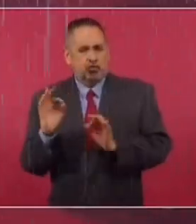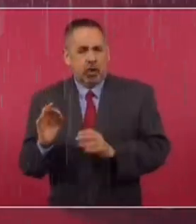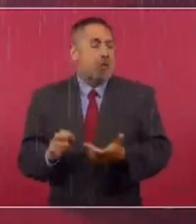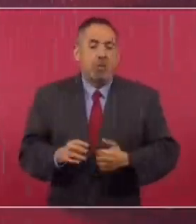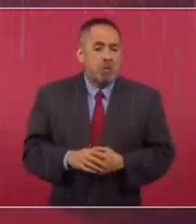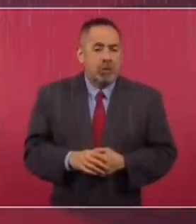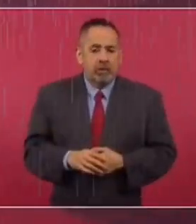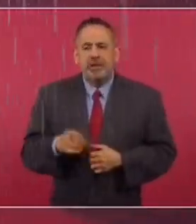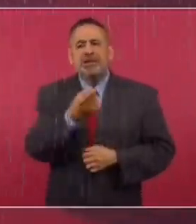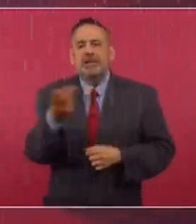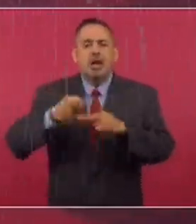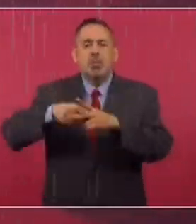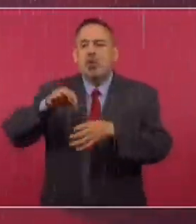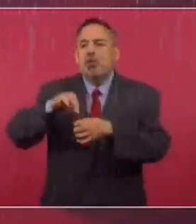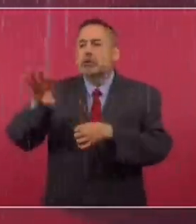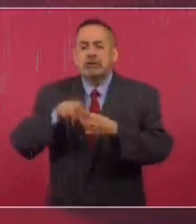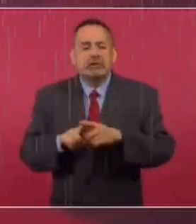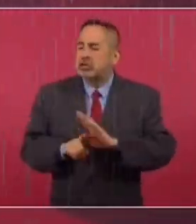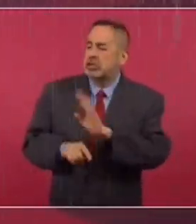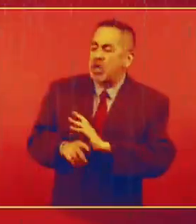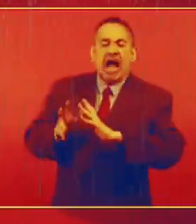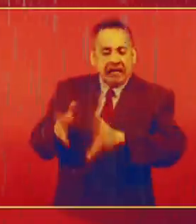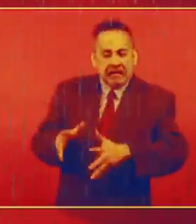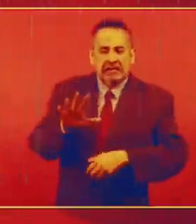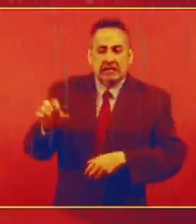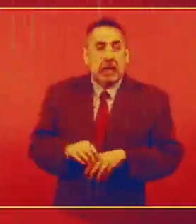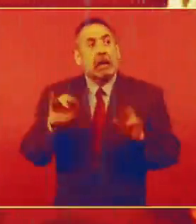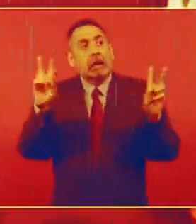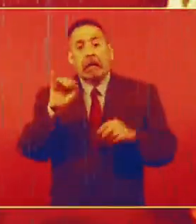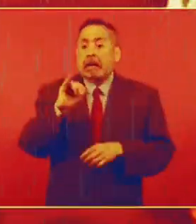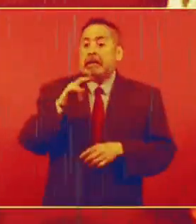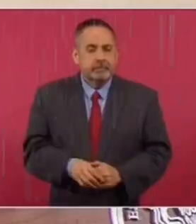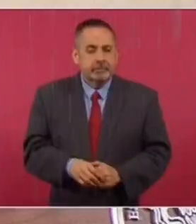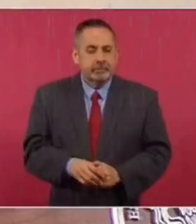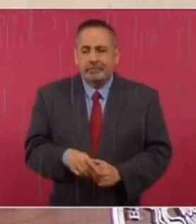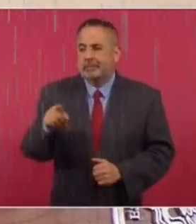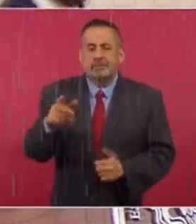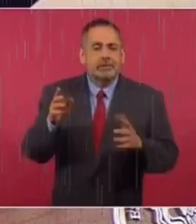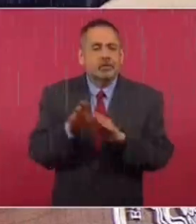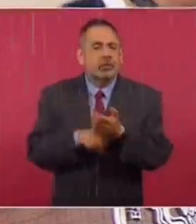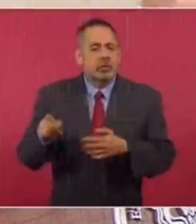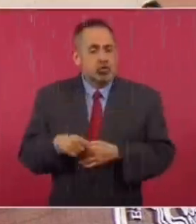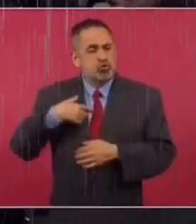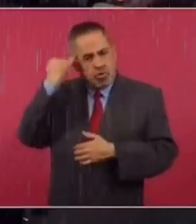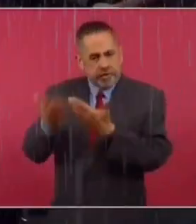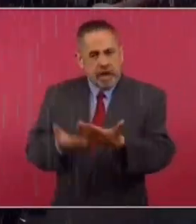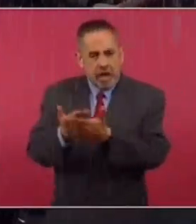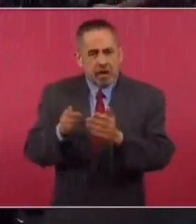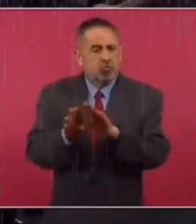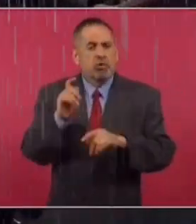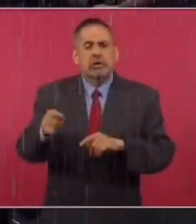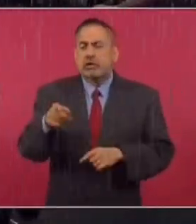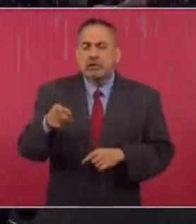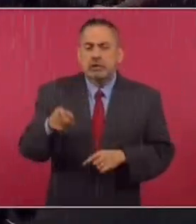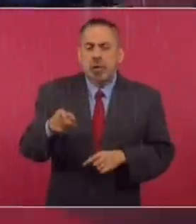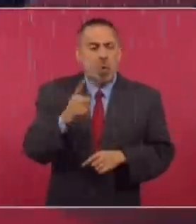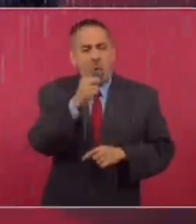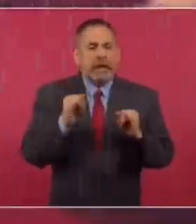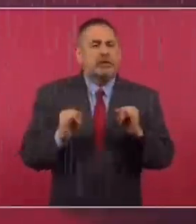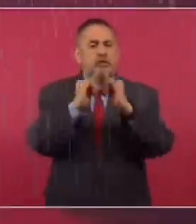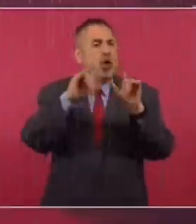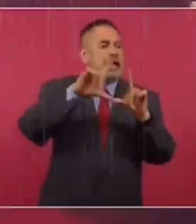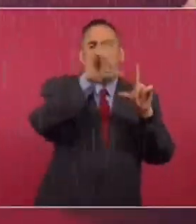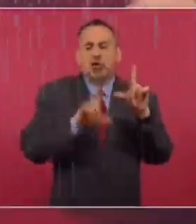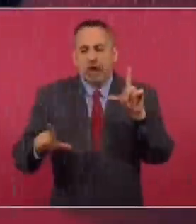300, quitar a los plurinominales. Ellos ganaron porque el INE no se toca. Ellos ganaron también porque nosotros estamos planteando que solo existiera un